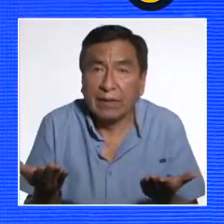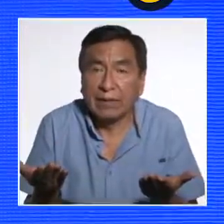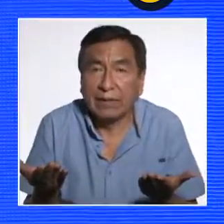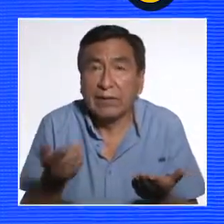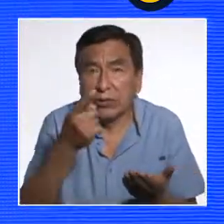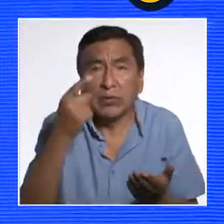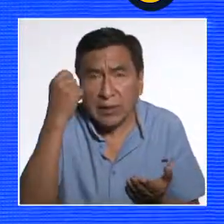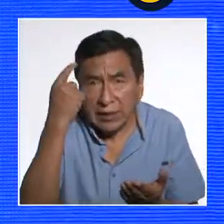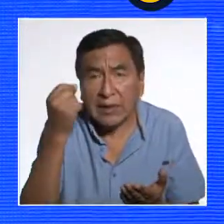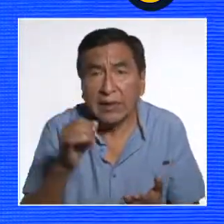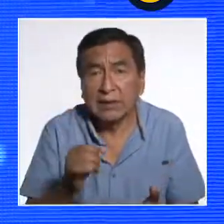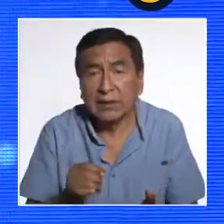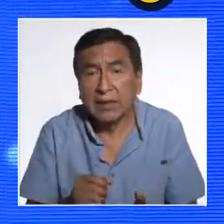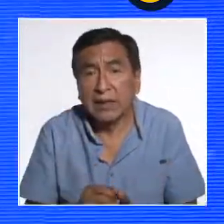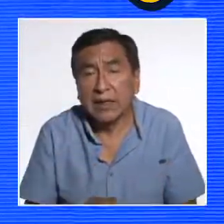te das cuenta